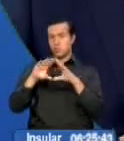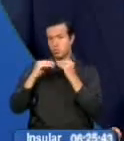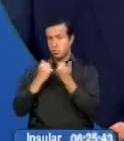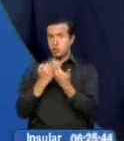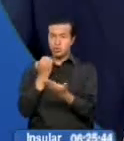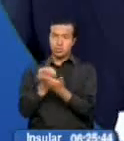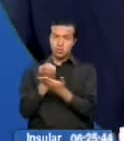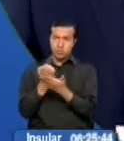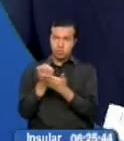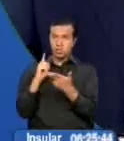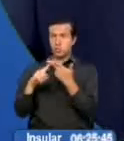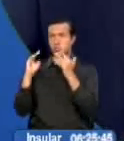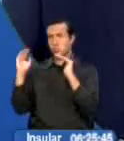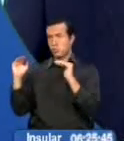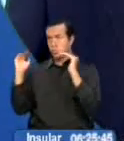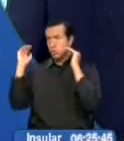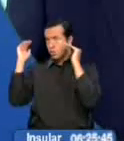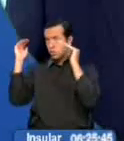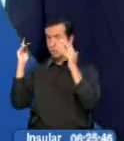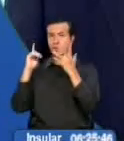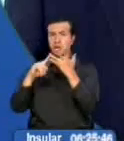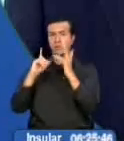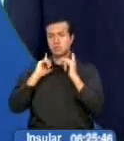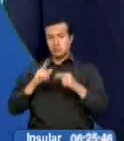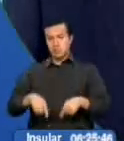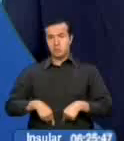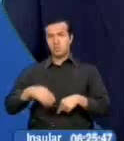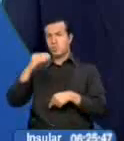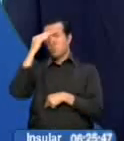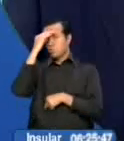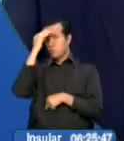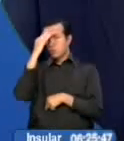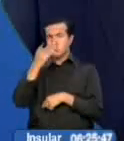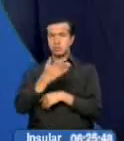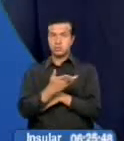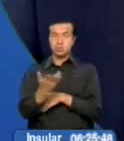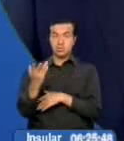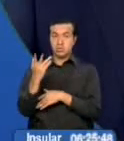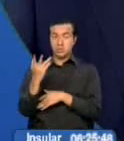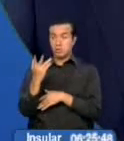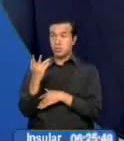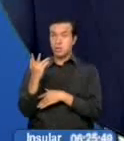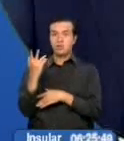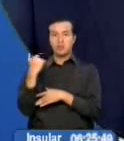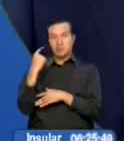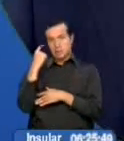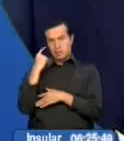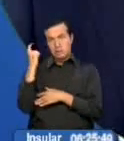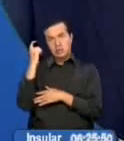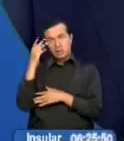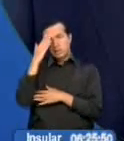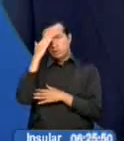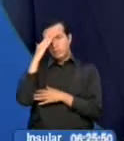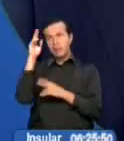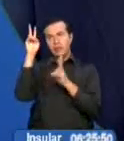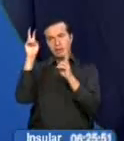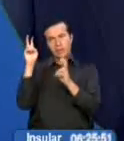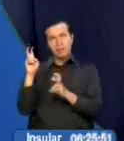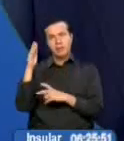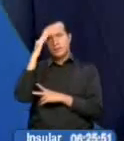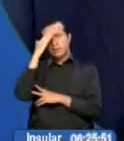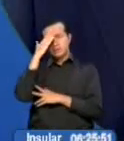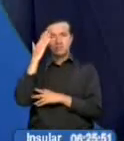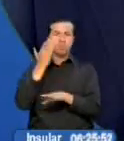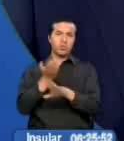económicas, de soberanía, de salud, de educación, es decir, implica un vasto conocimiento de muchos temas.